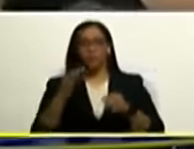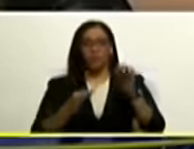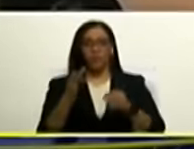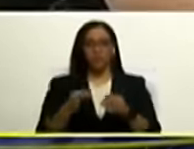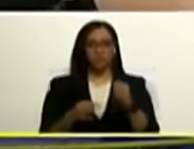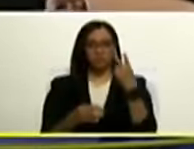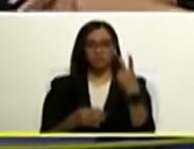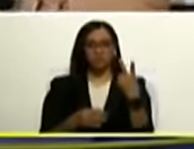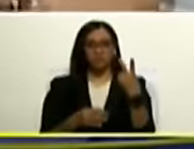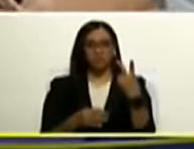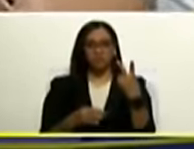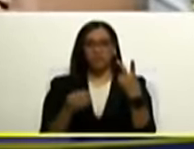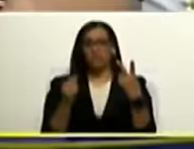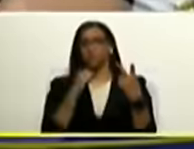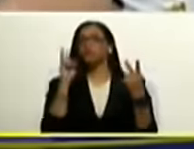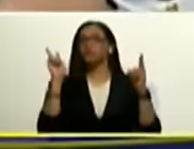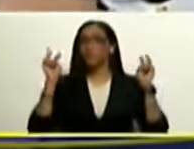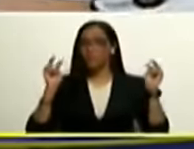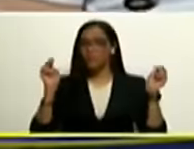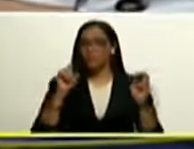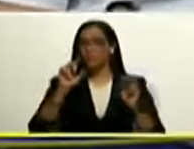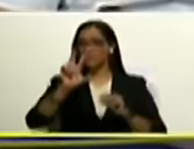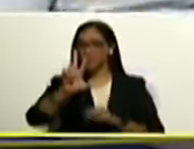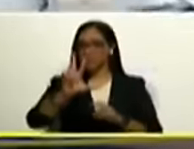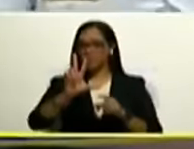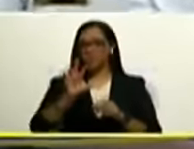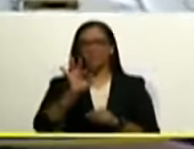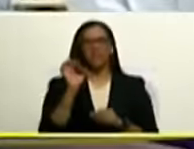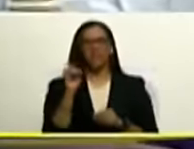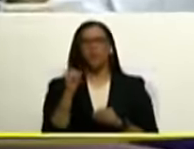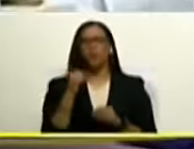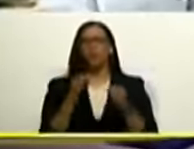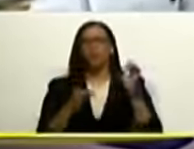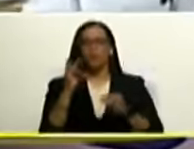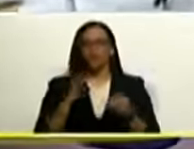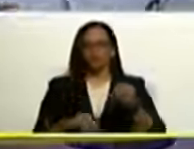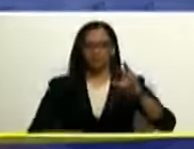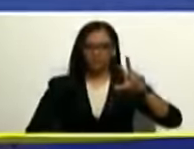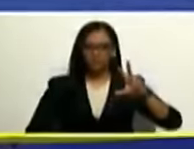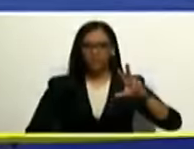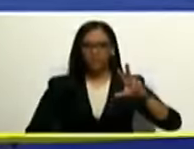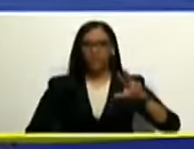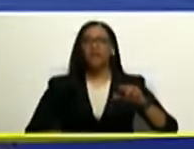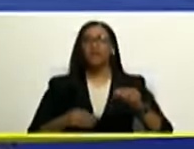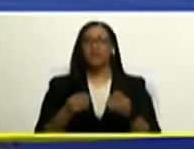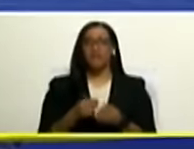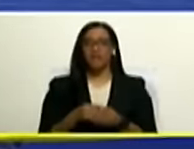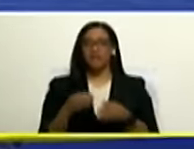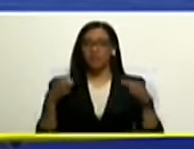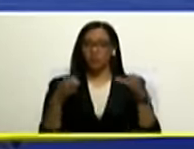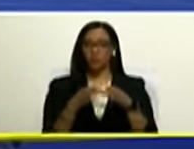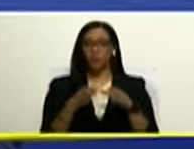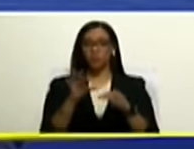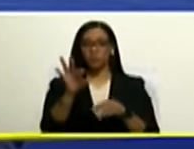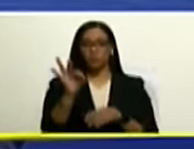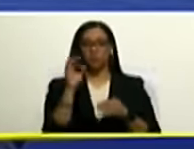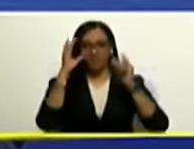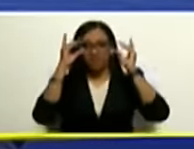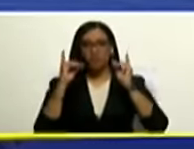el árbitro imparcial, supuestamente imparcial, elige un juez. Y ese tribunal arbitral toma una